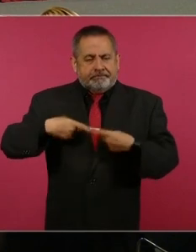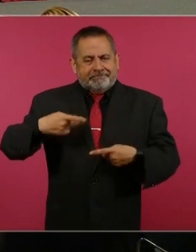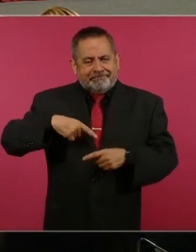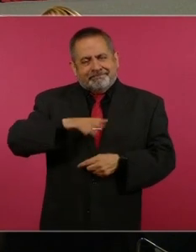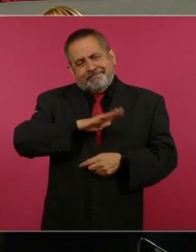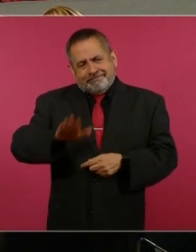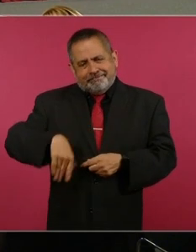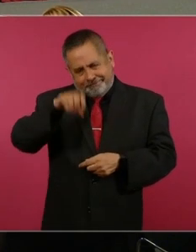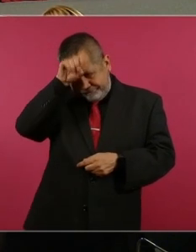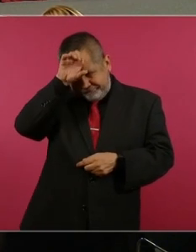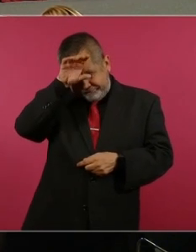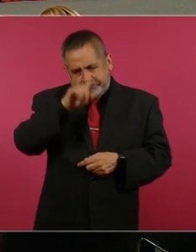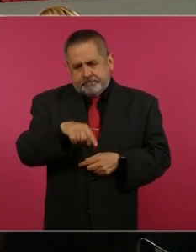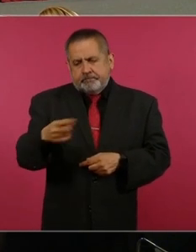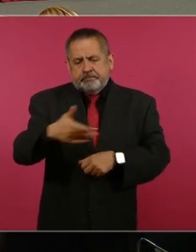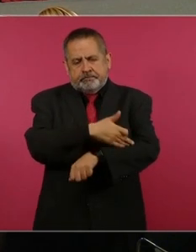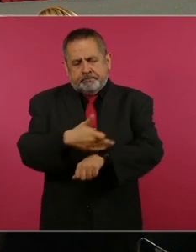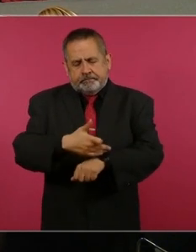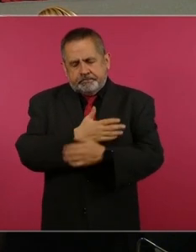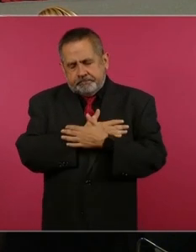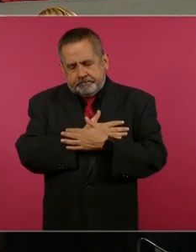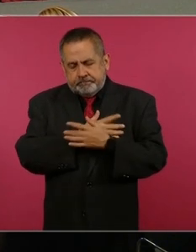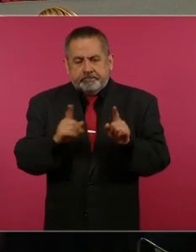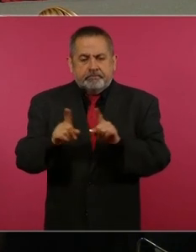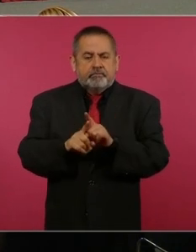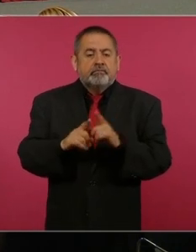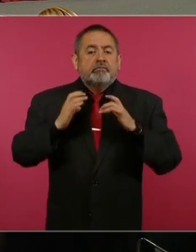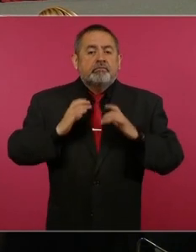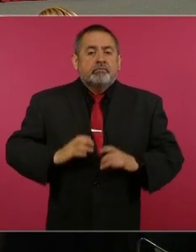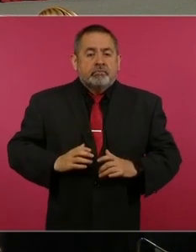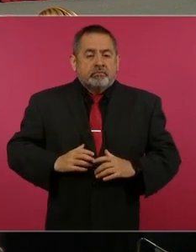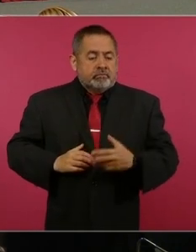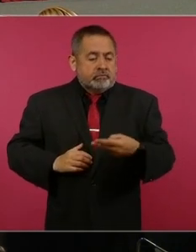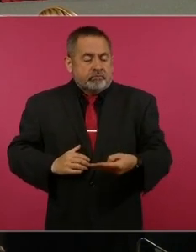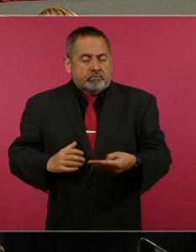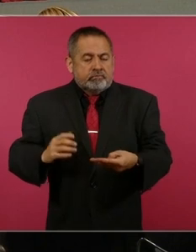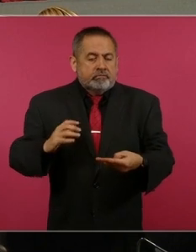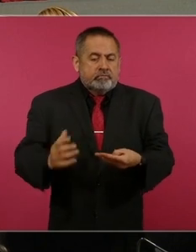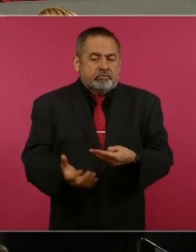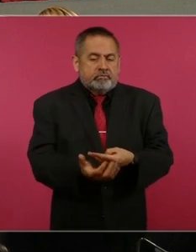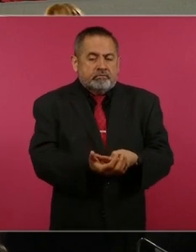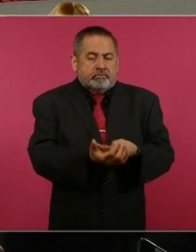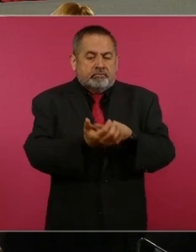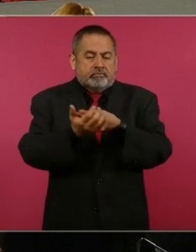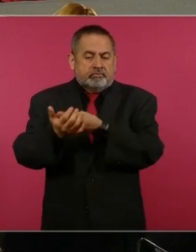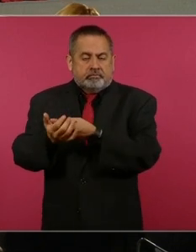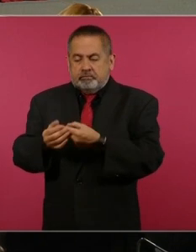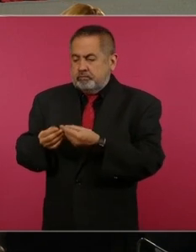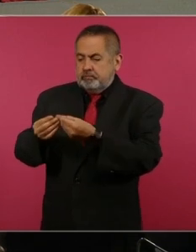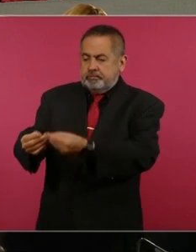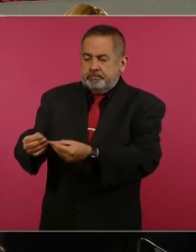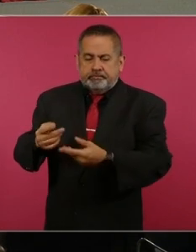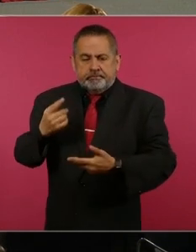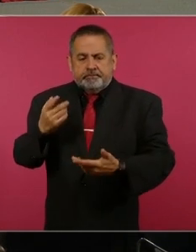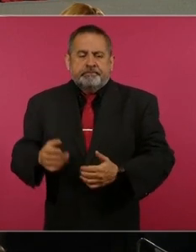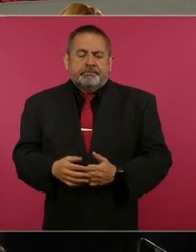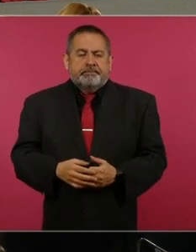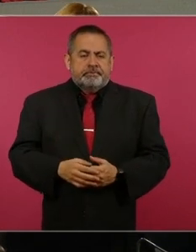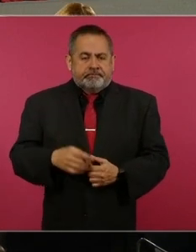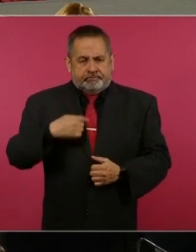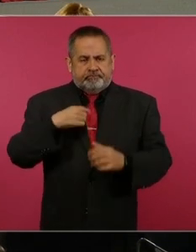¿verdad?, de estar cerca ya de sus seres queridos en este proceso de rescate. Voy a referirme rápidamente y voy a